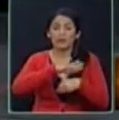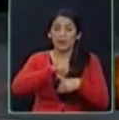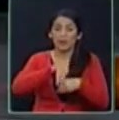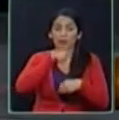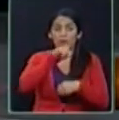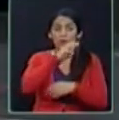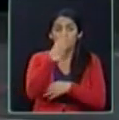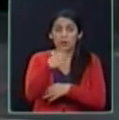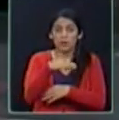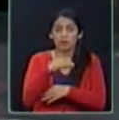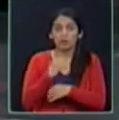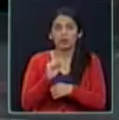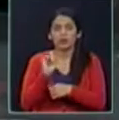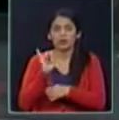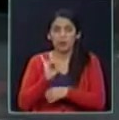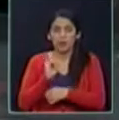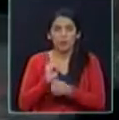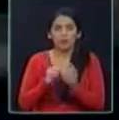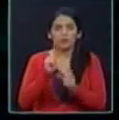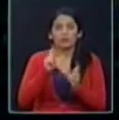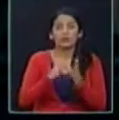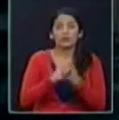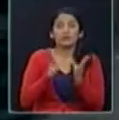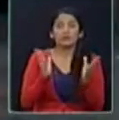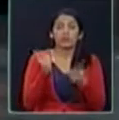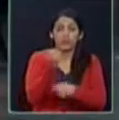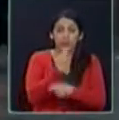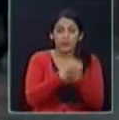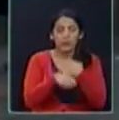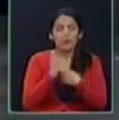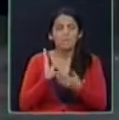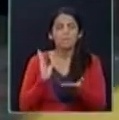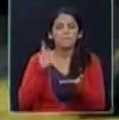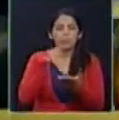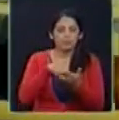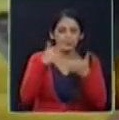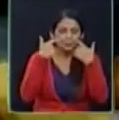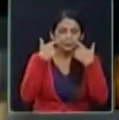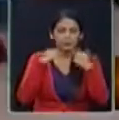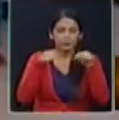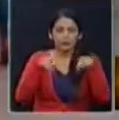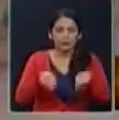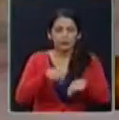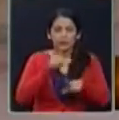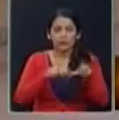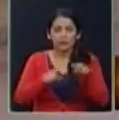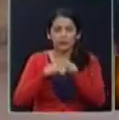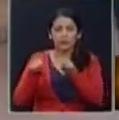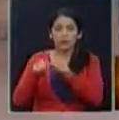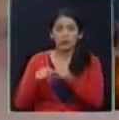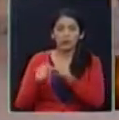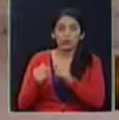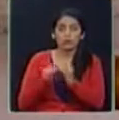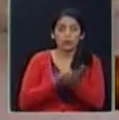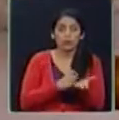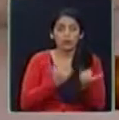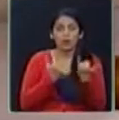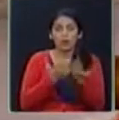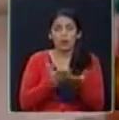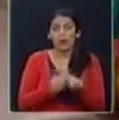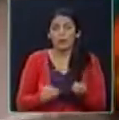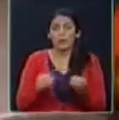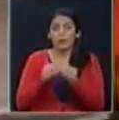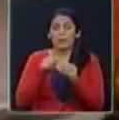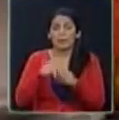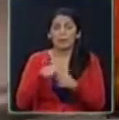sábados. El fiscal de la SUAY aseguró que las muertes violentas en lo que va del año suman 40 en el SUAY y solo en Cuenca se contabilizan